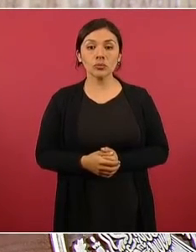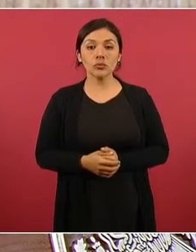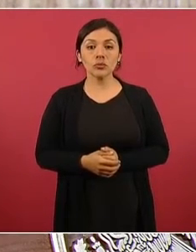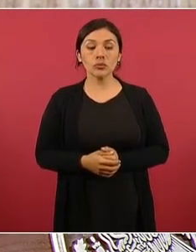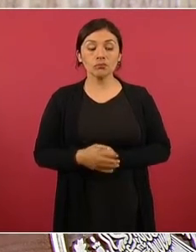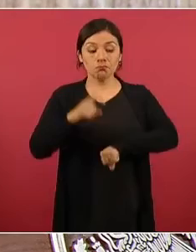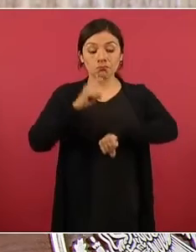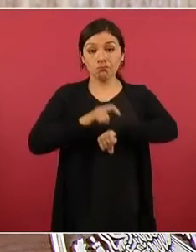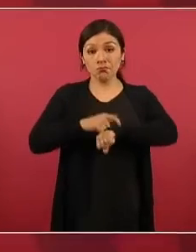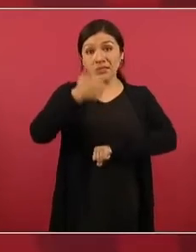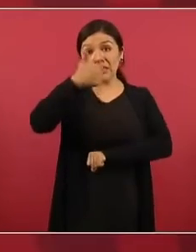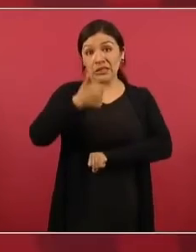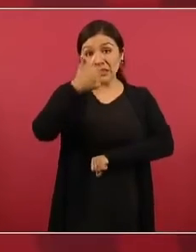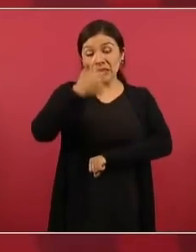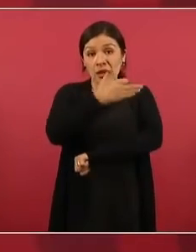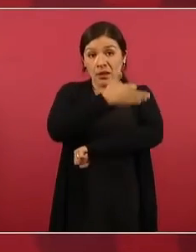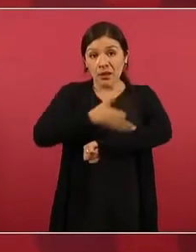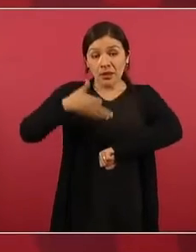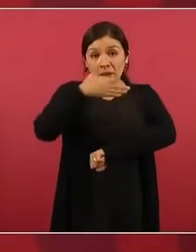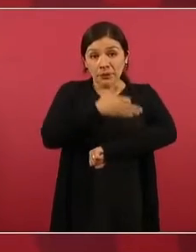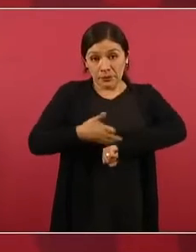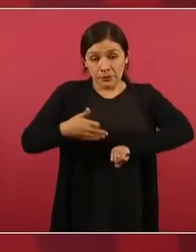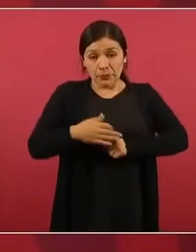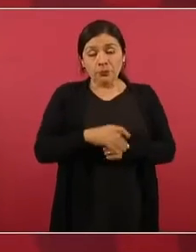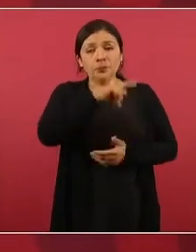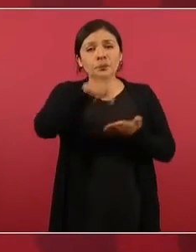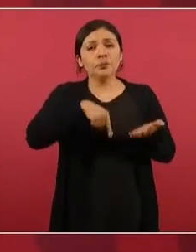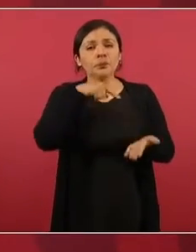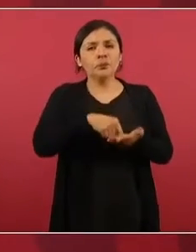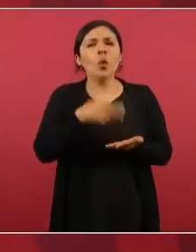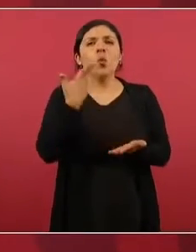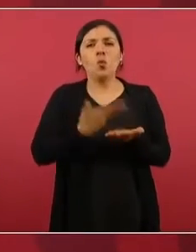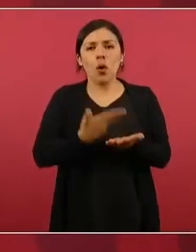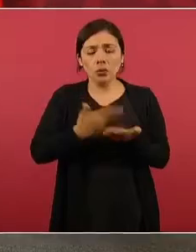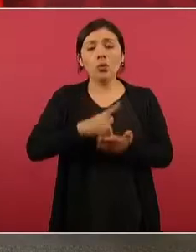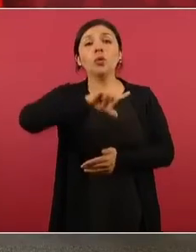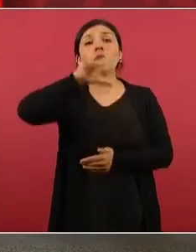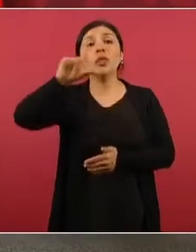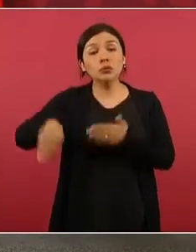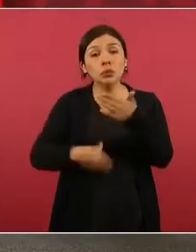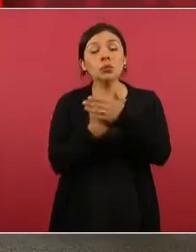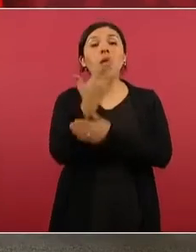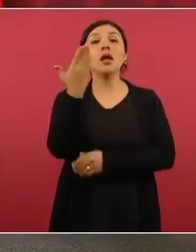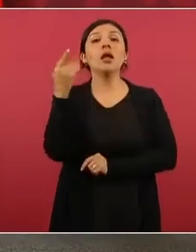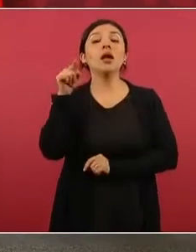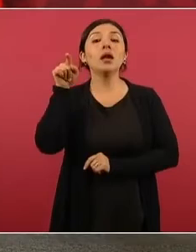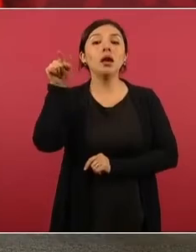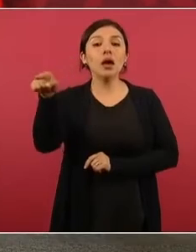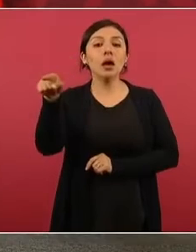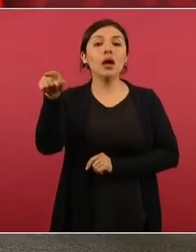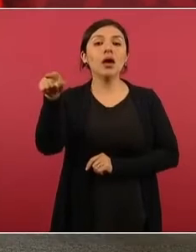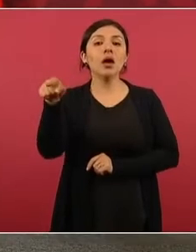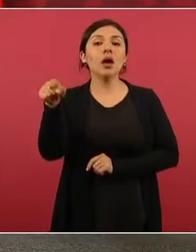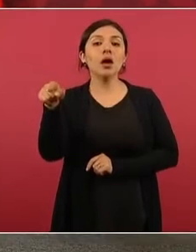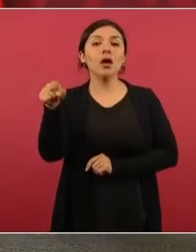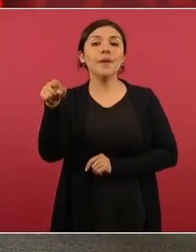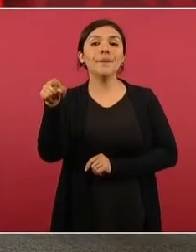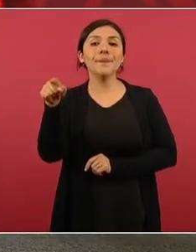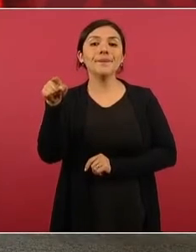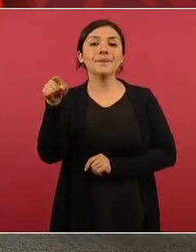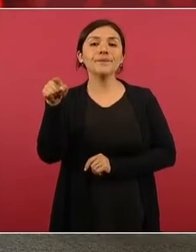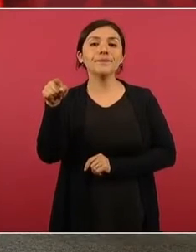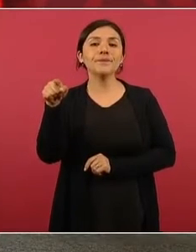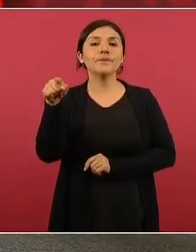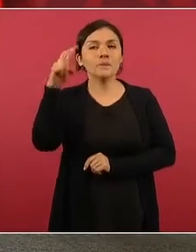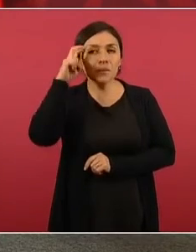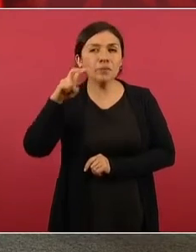Es a las 6 de la tarde en Huatulco. Y al día siguiente vamos a hacer una